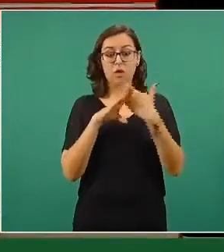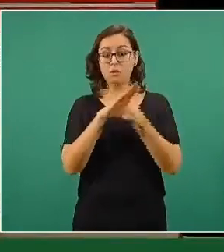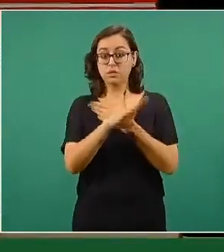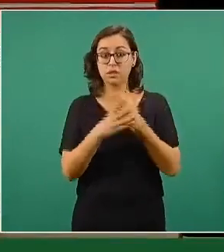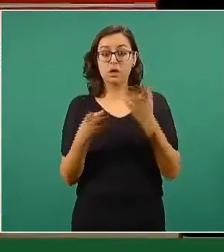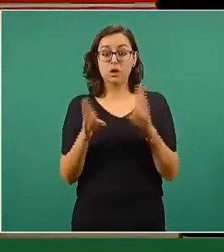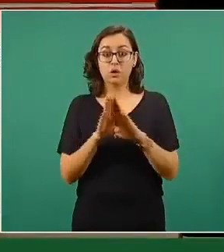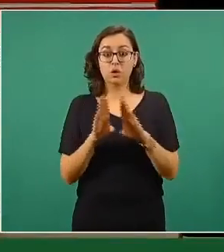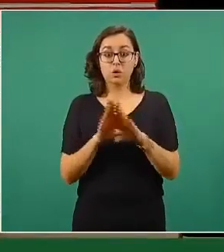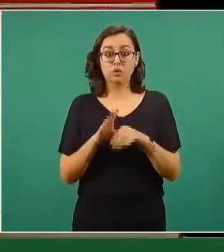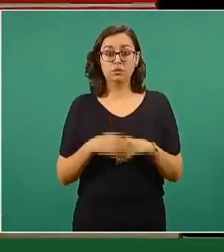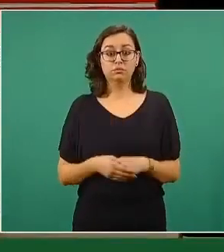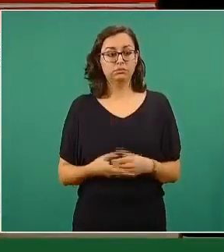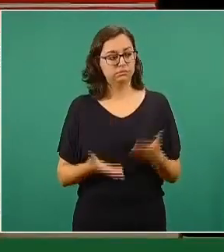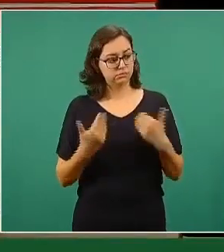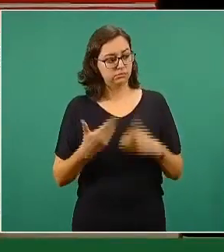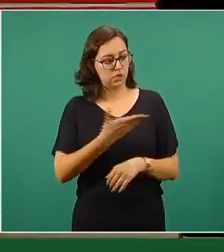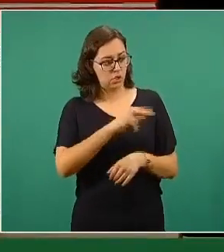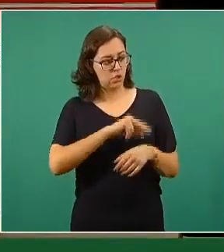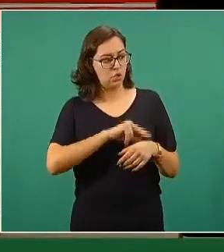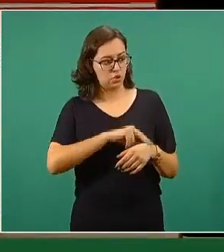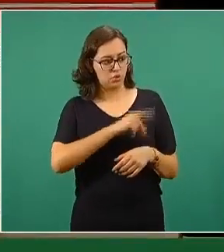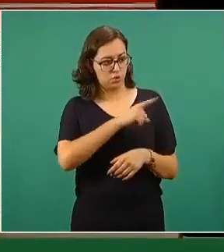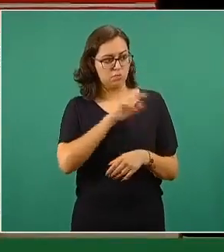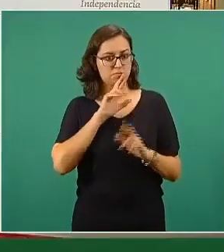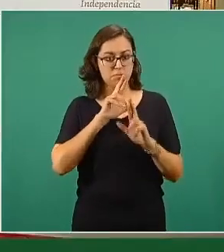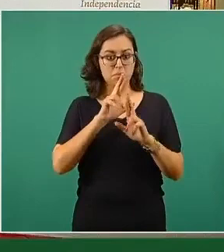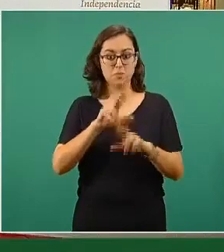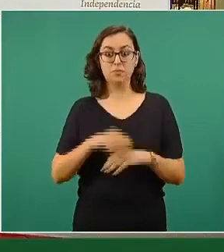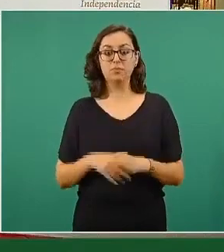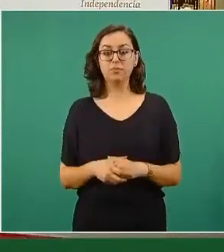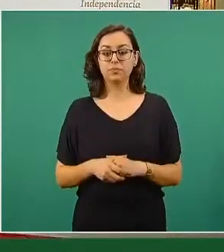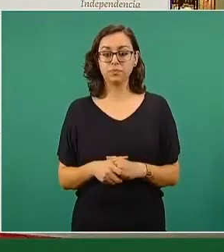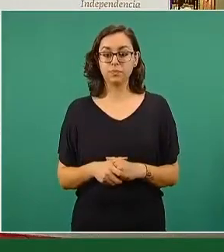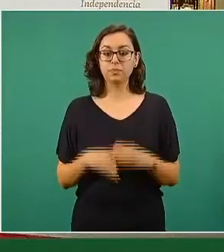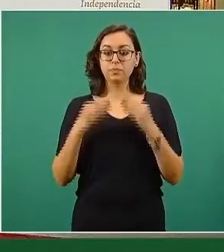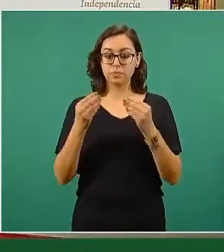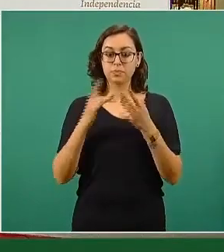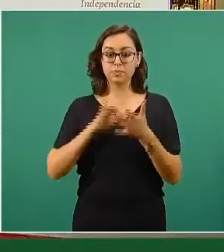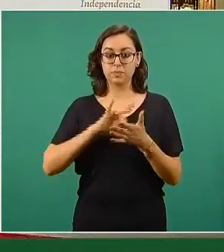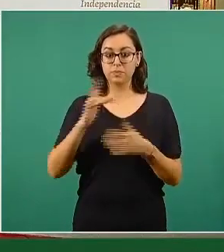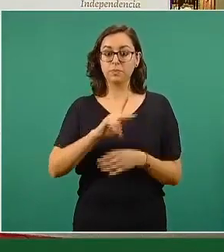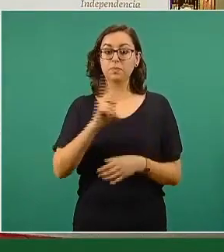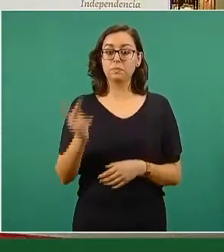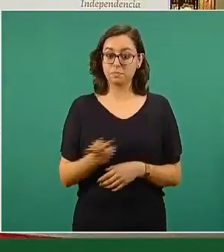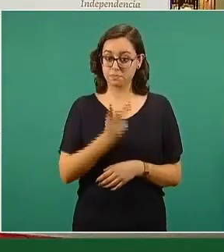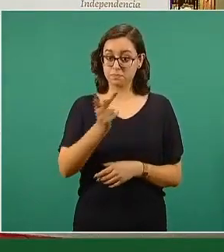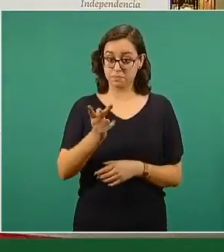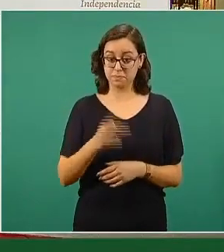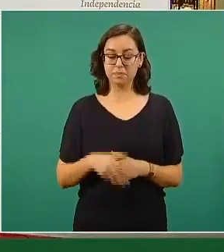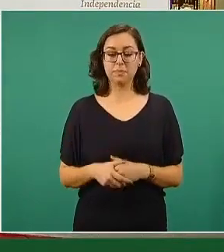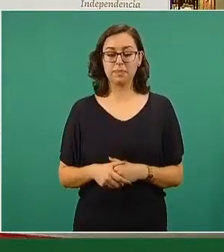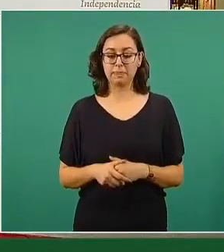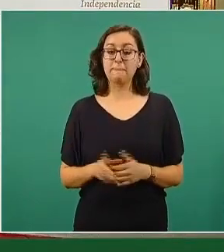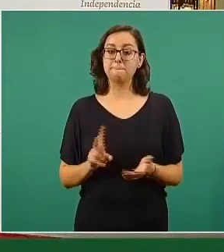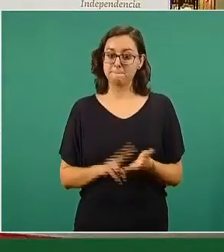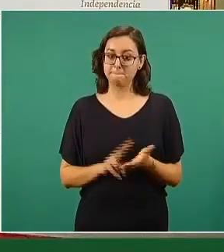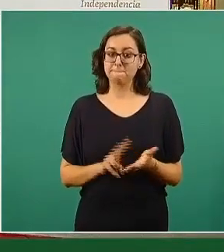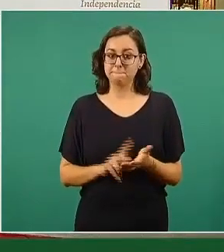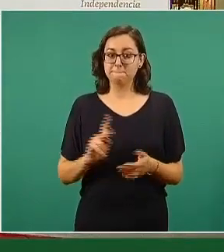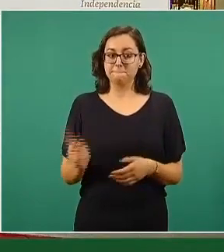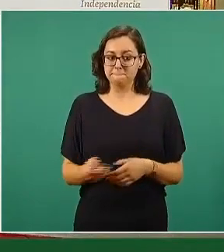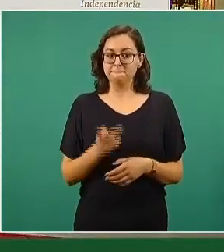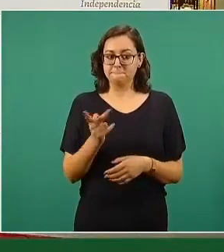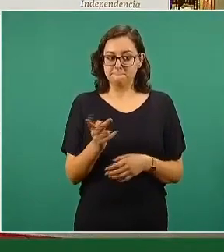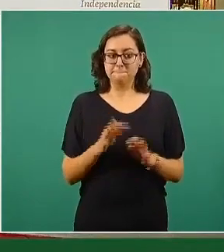La doctora Santa lo contestará. Gracias. Muchas gracias a Cristian por la pregunta. Es una pregunta muy válida y como el doctor